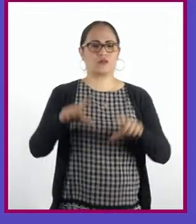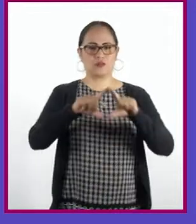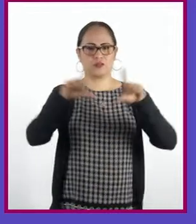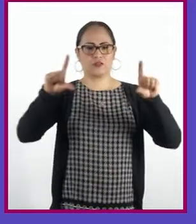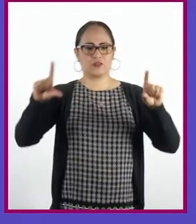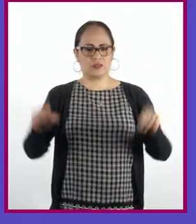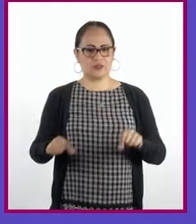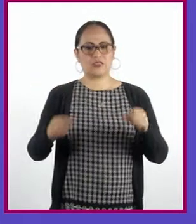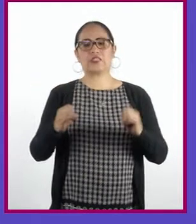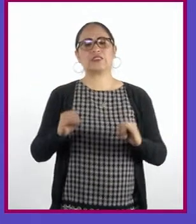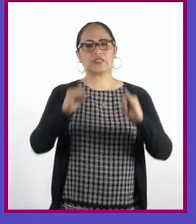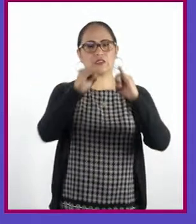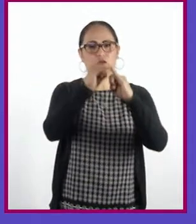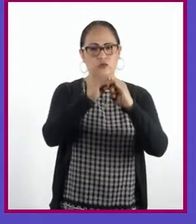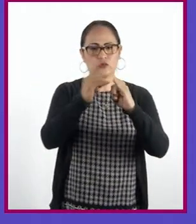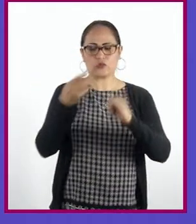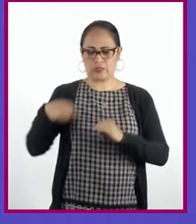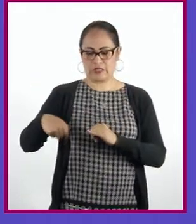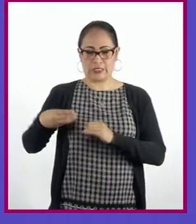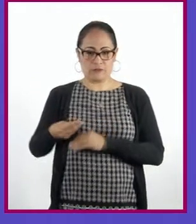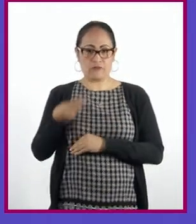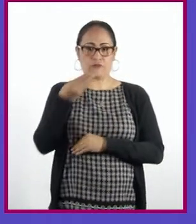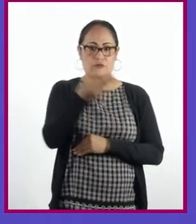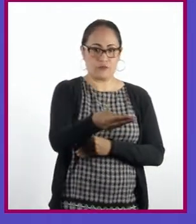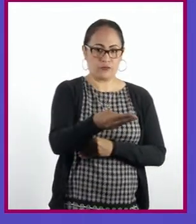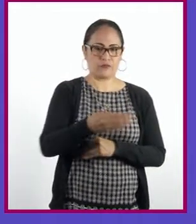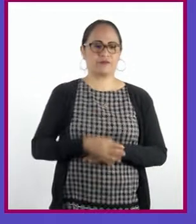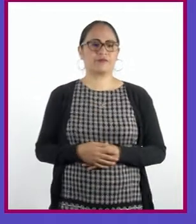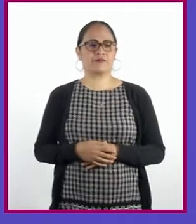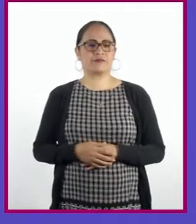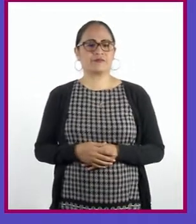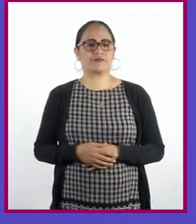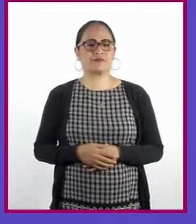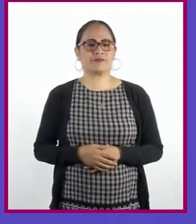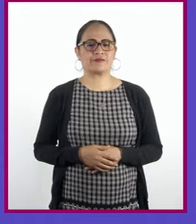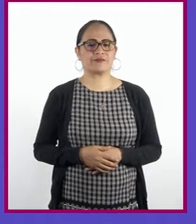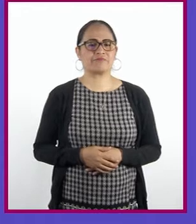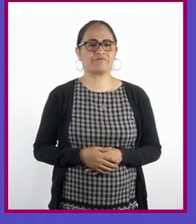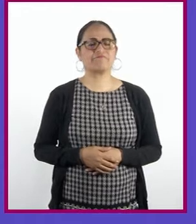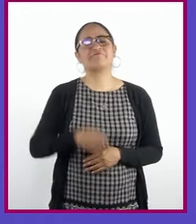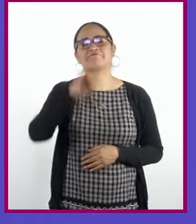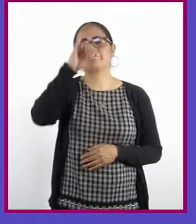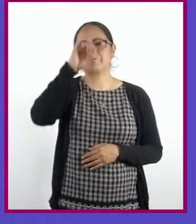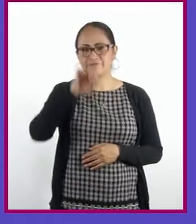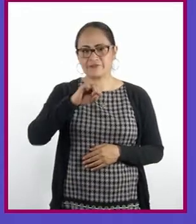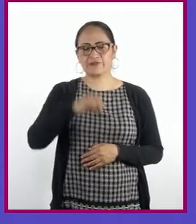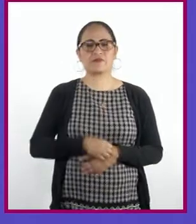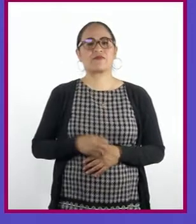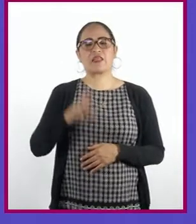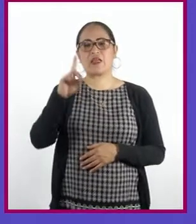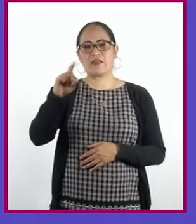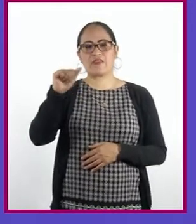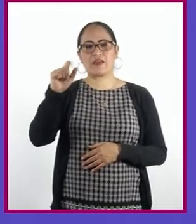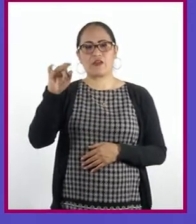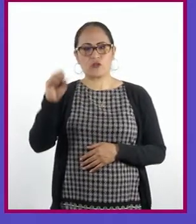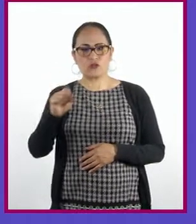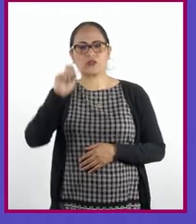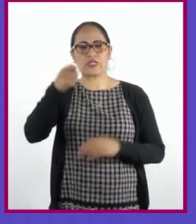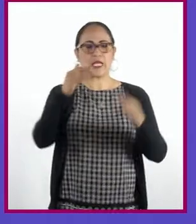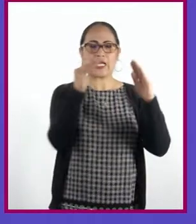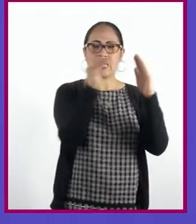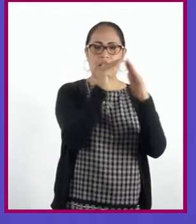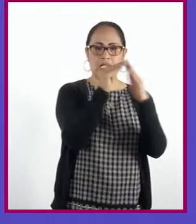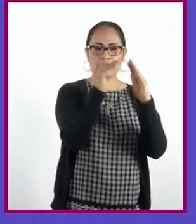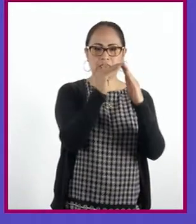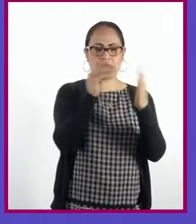de la institución que le envía. Muy bien. Regularmente, los datos del remitente contienen domicilio y